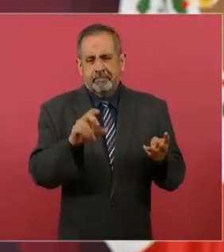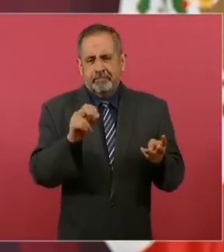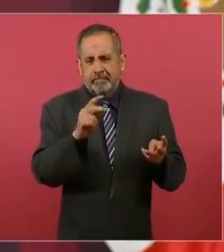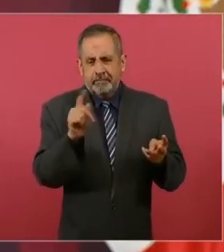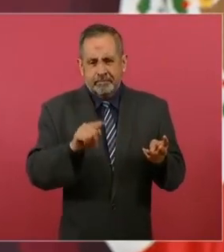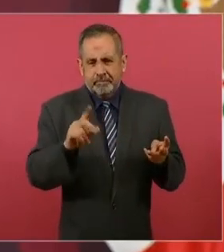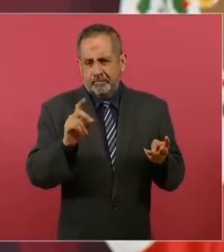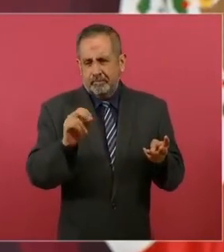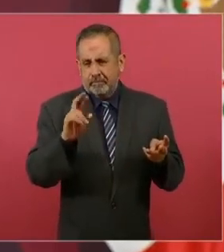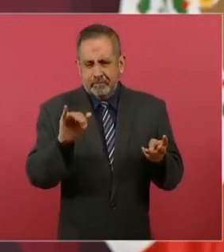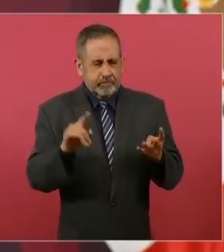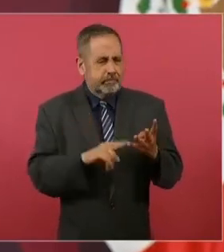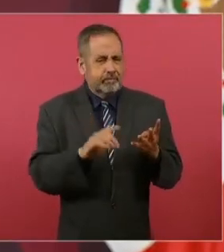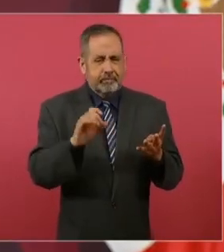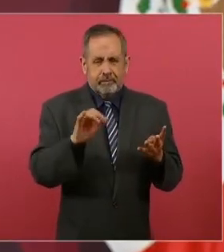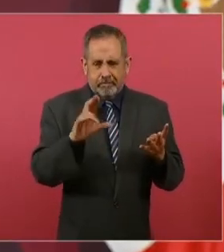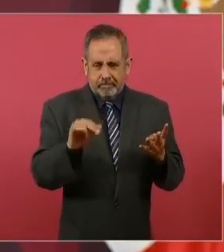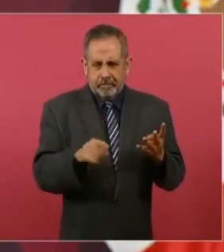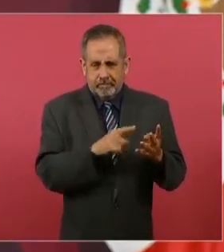López Dóriga, a Ciro,